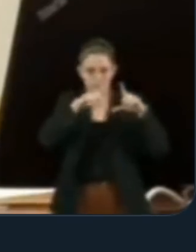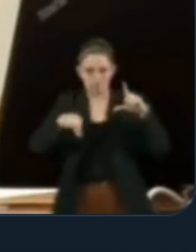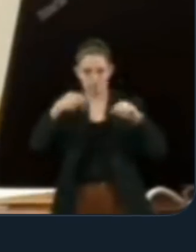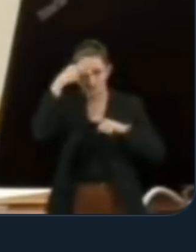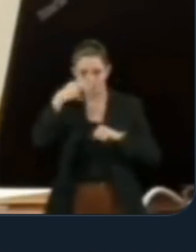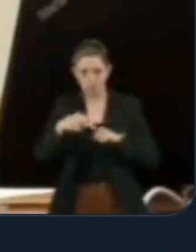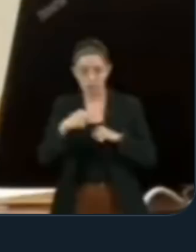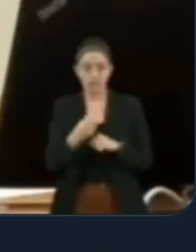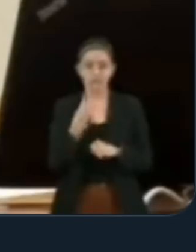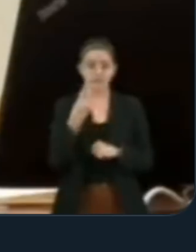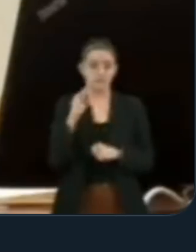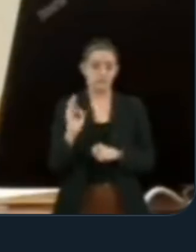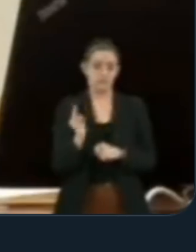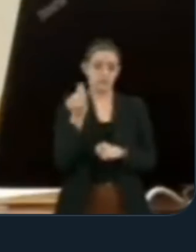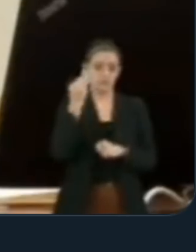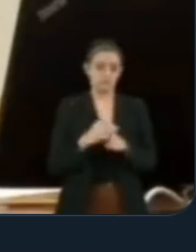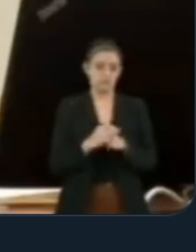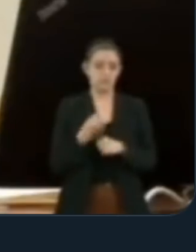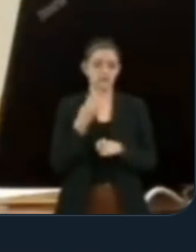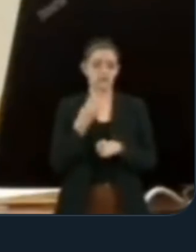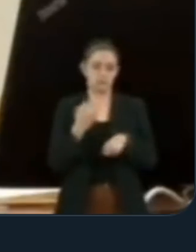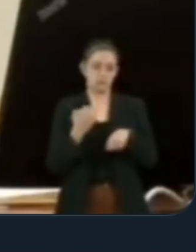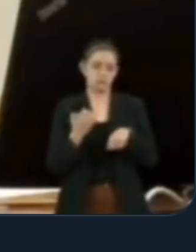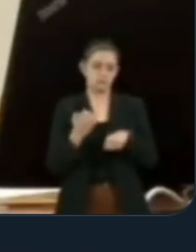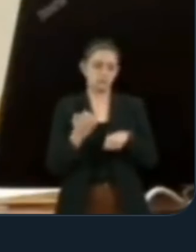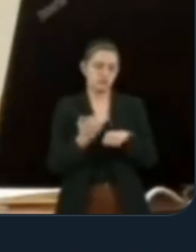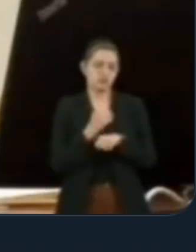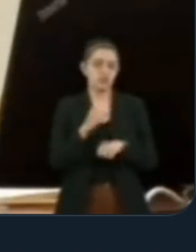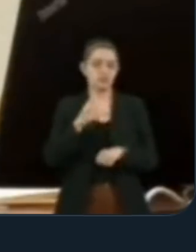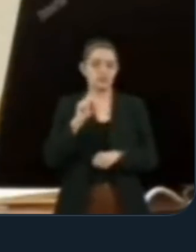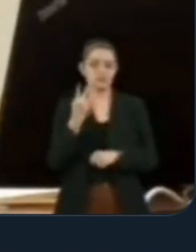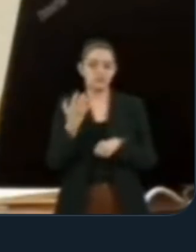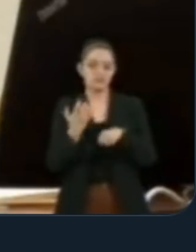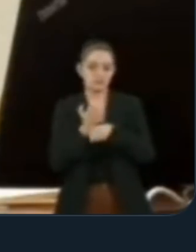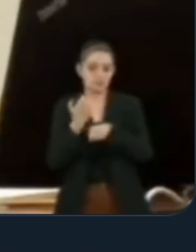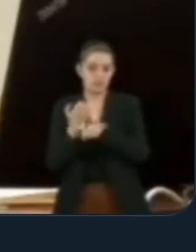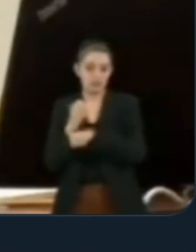Tres federales, tres nacionales, 34 estatales y 238 distritales.